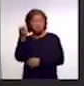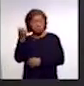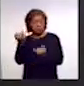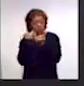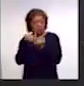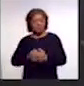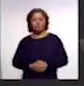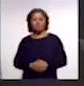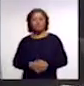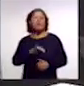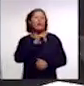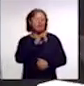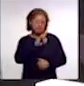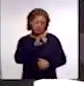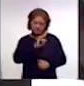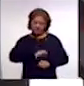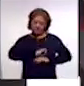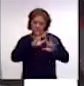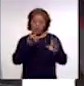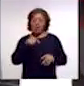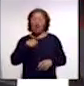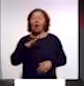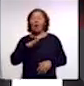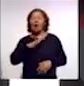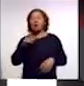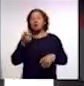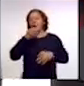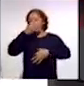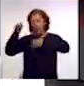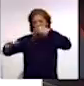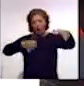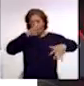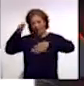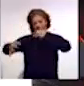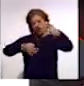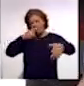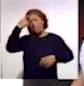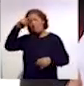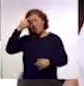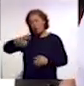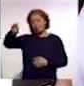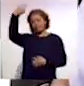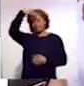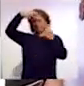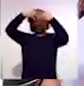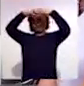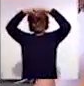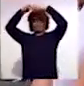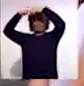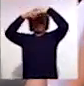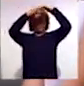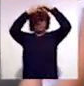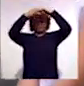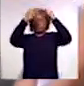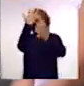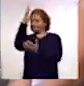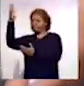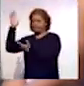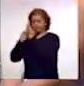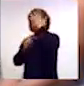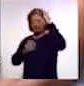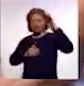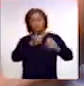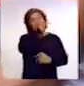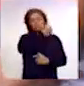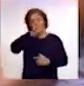igual manera realizamos campañas para la concientización del medio ambiente cada uno